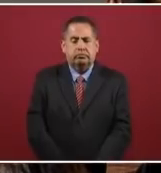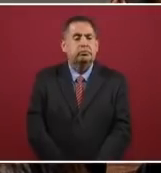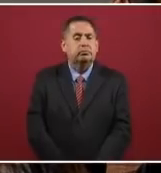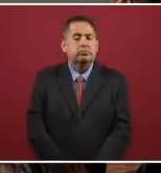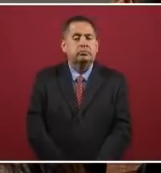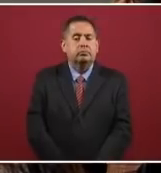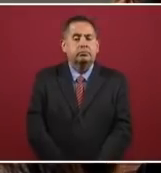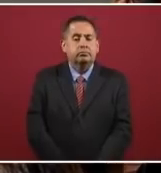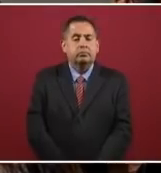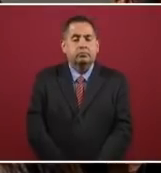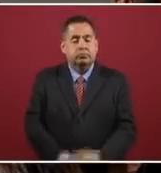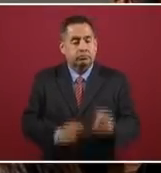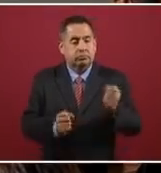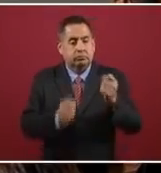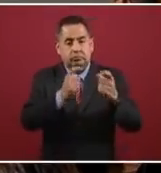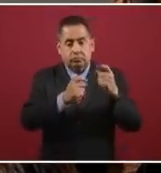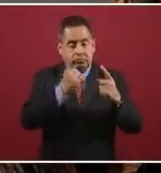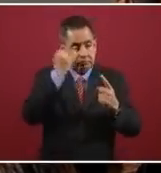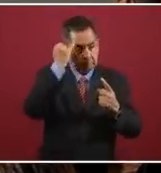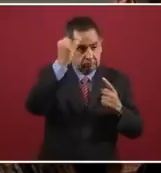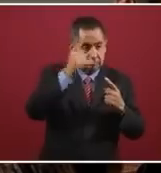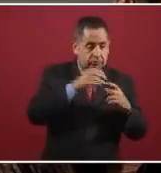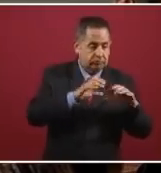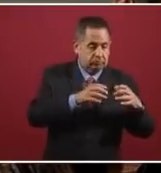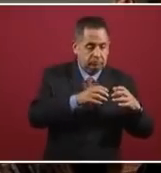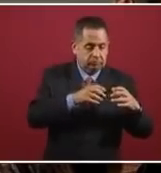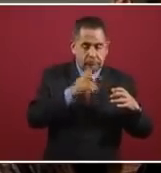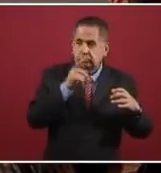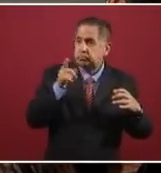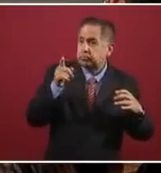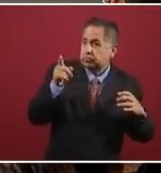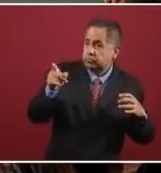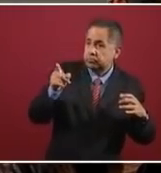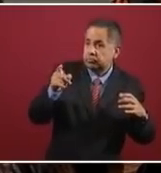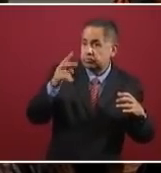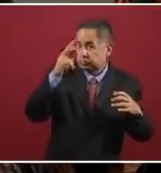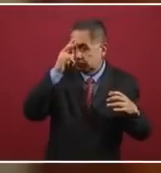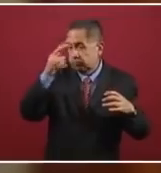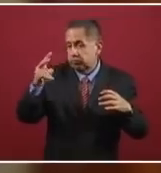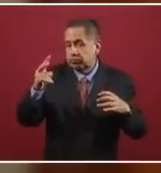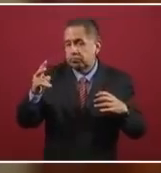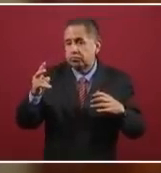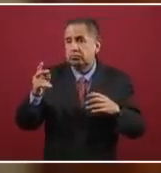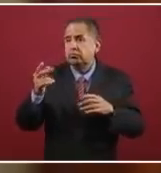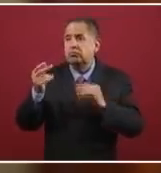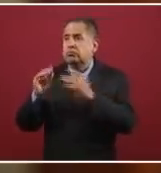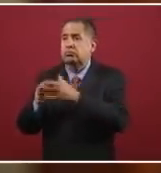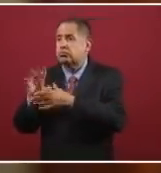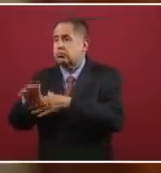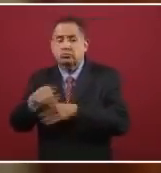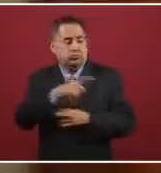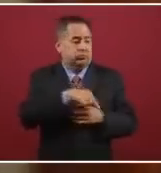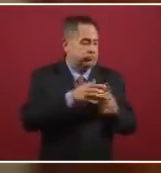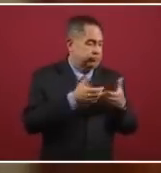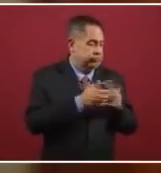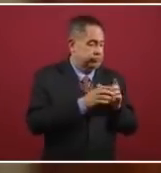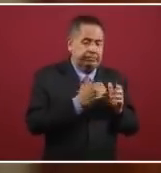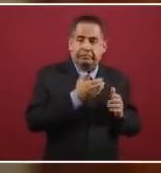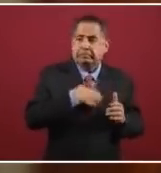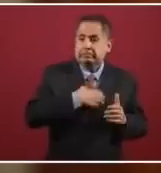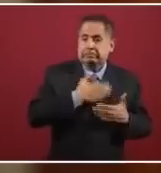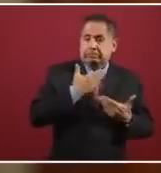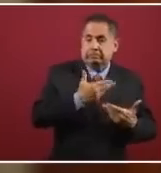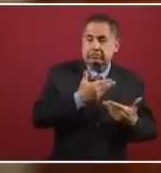Algunos sofistas financieros en México se alegran cuando dicen que México ya no es apto para invertir, y tampoco que